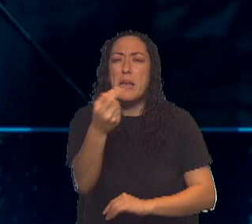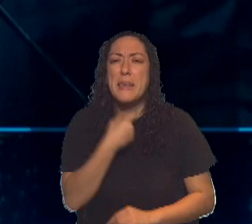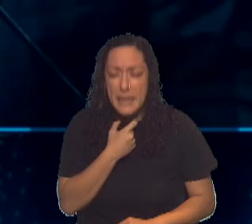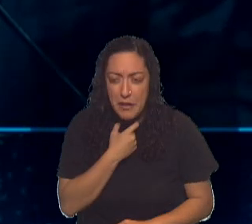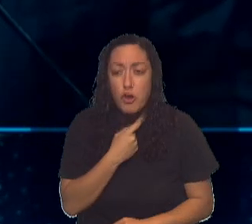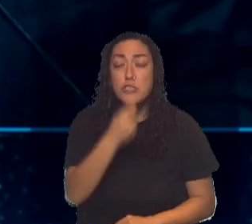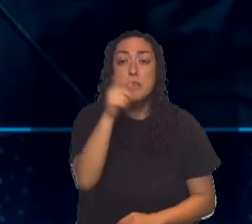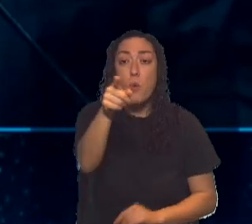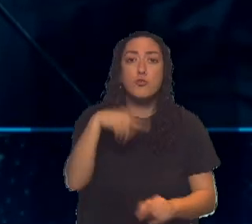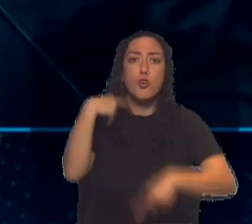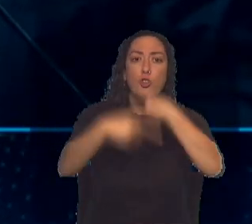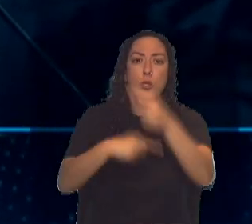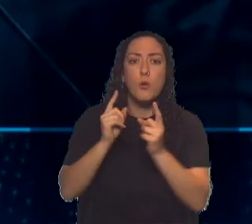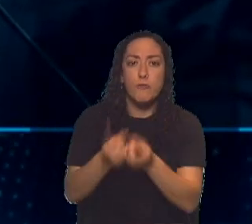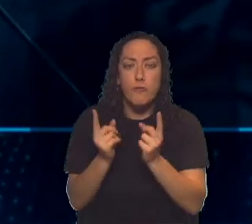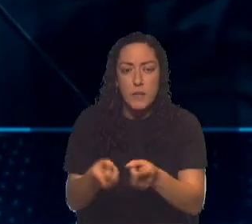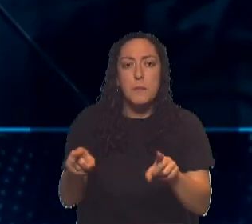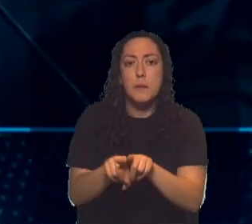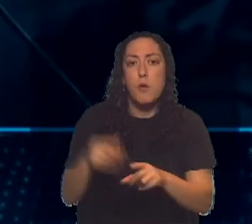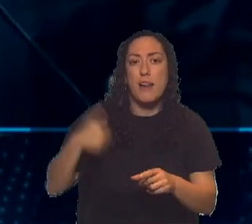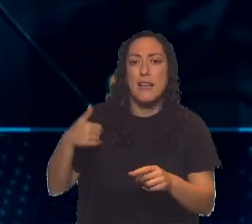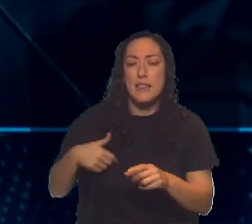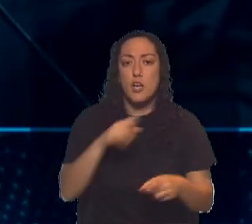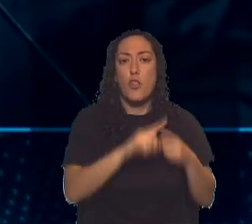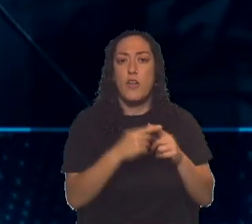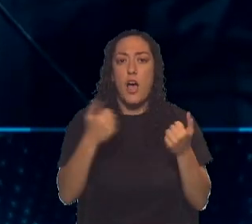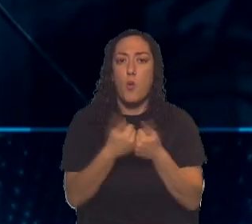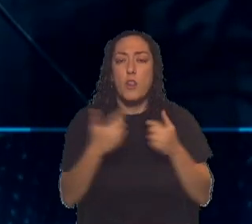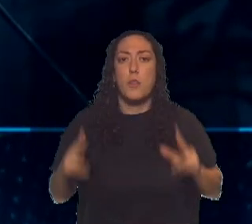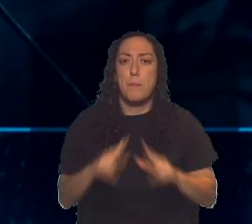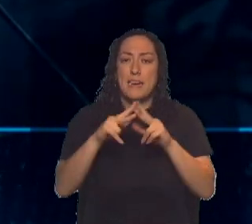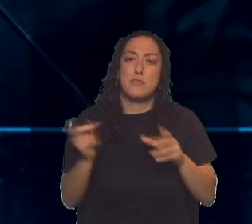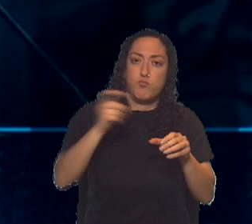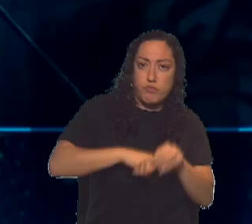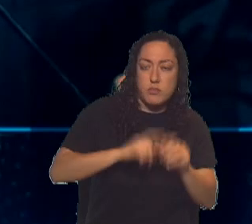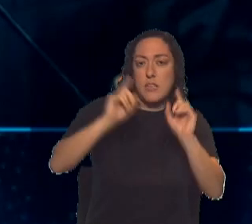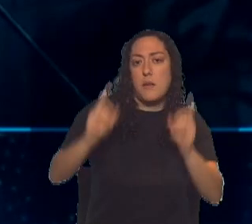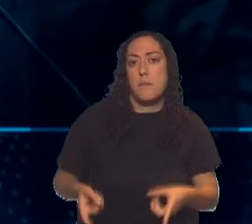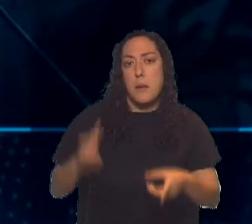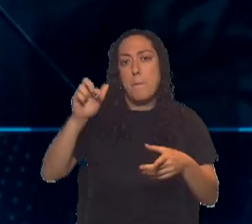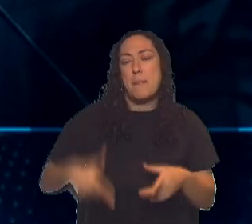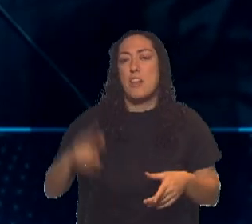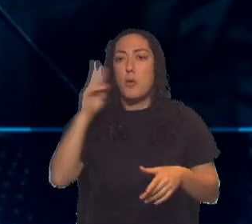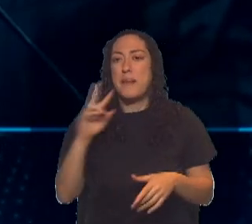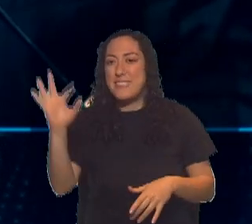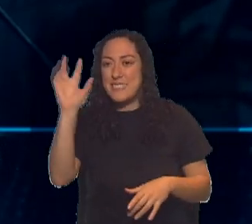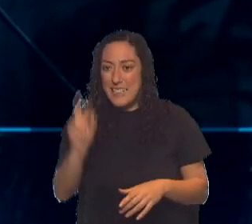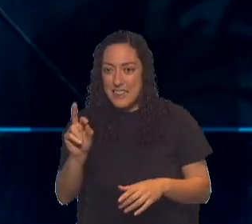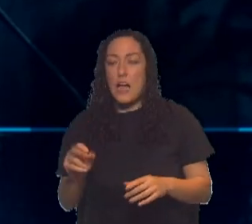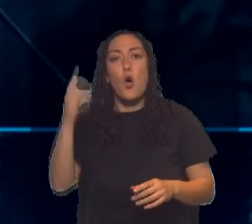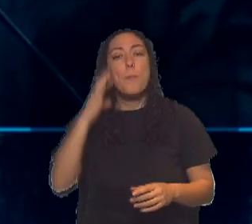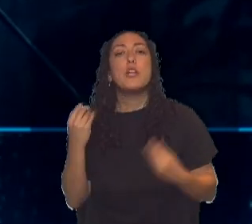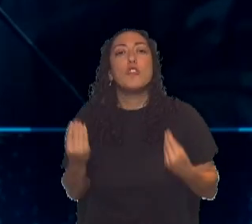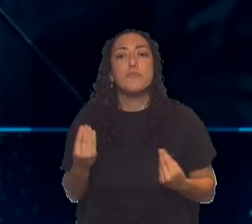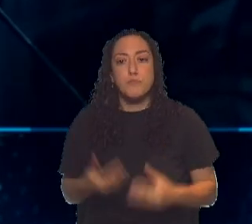mantener la adhesión de Argentina Los acuerdos de París y también a la agenda 203 qué opin